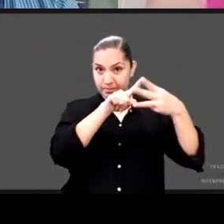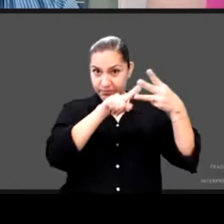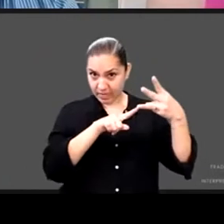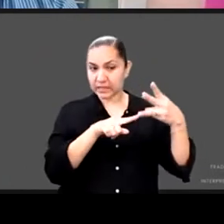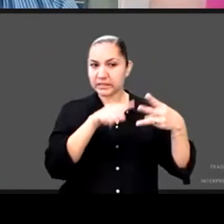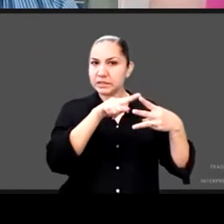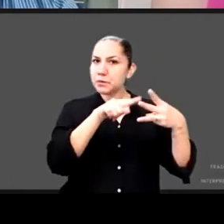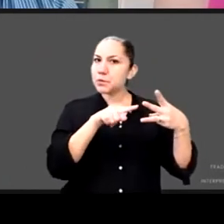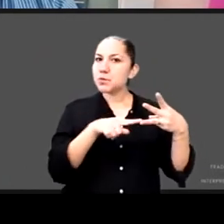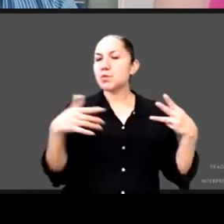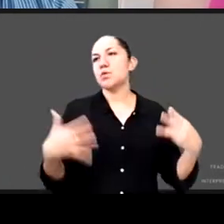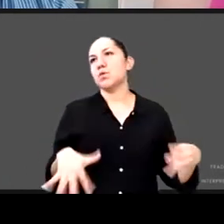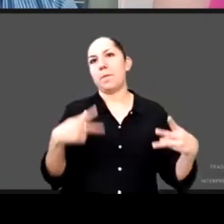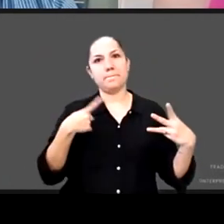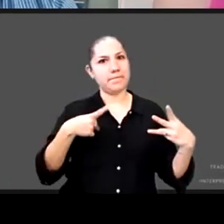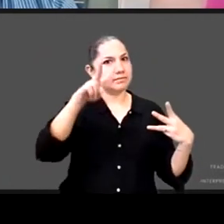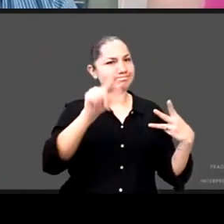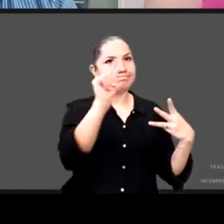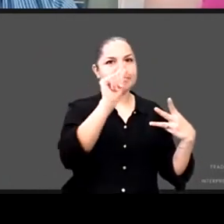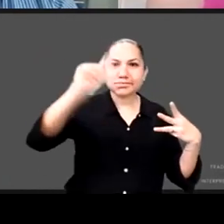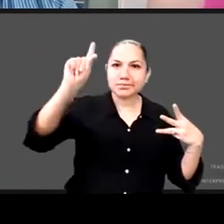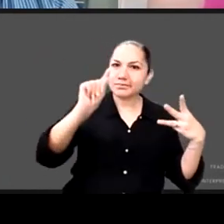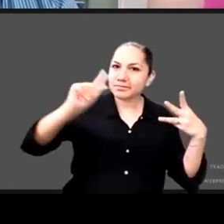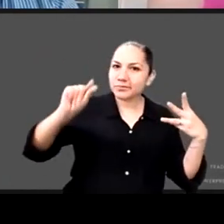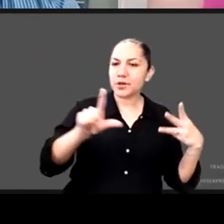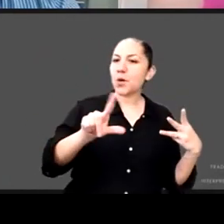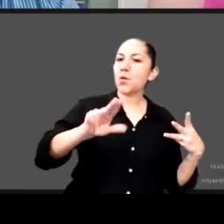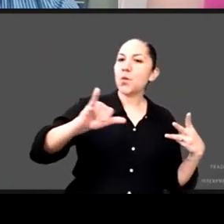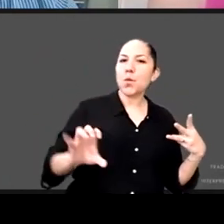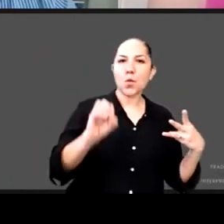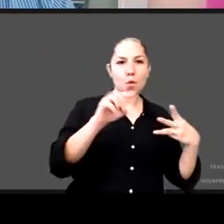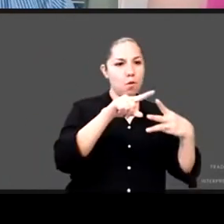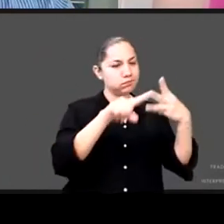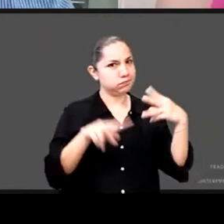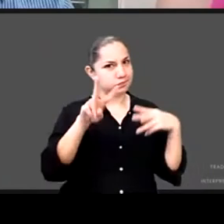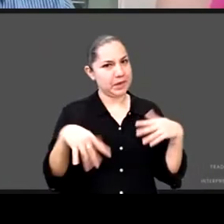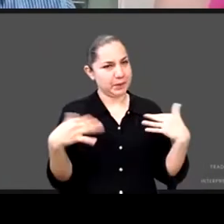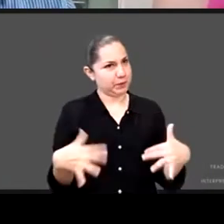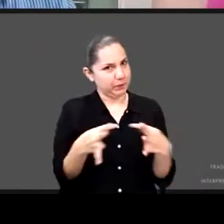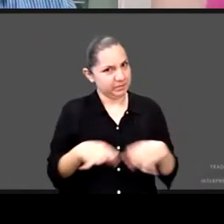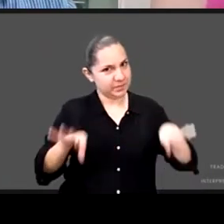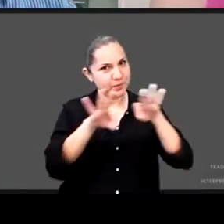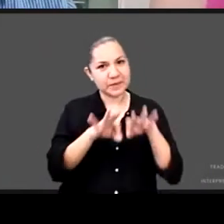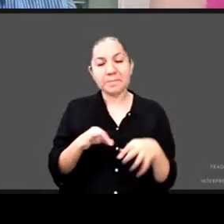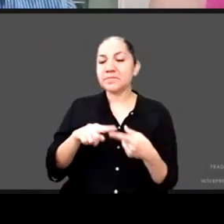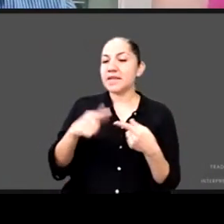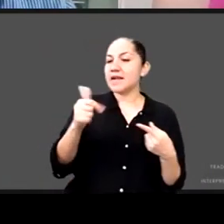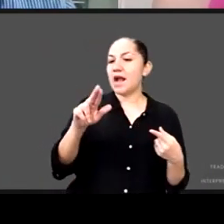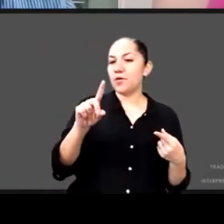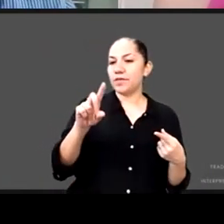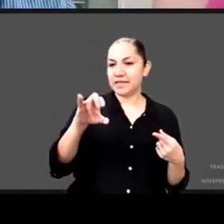creo que tenemos una cartelera de lujo el día de hoy realmente. En primer lugar quiero presentar a Gaudencio Rodríguez